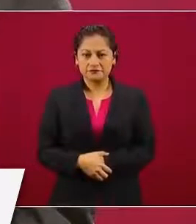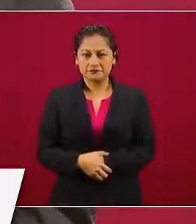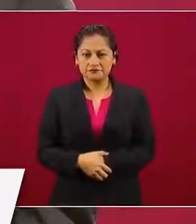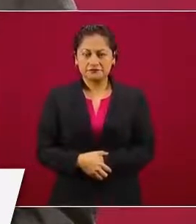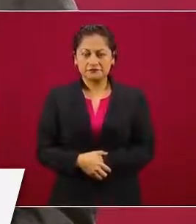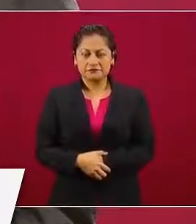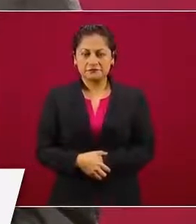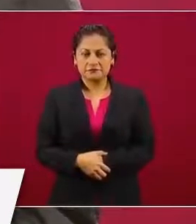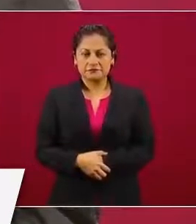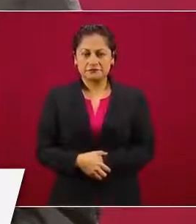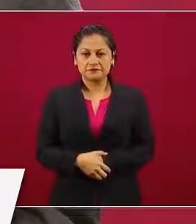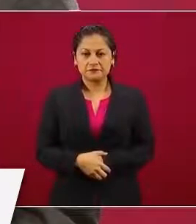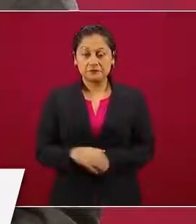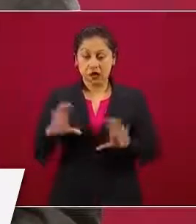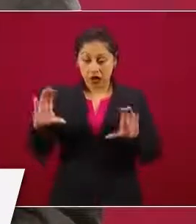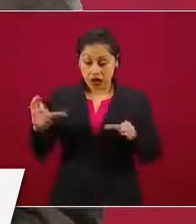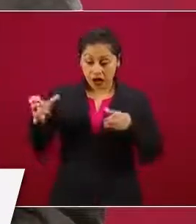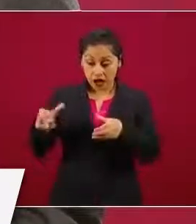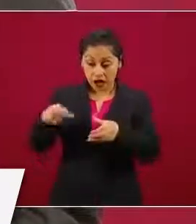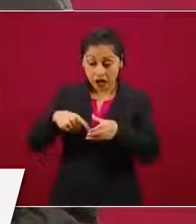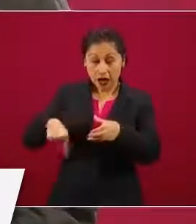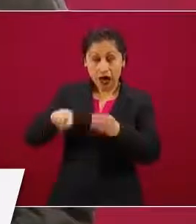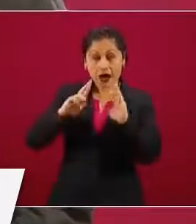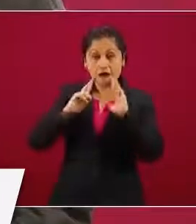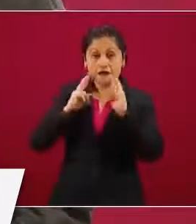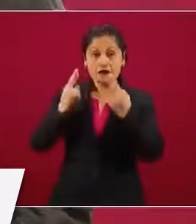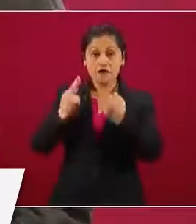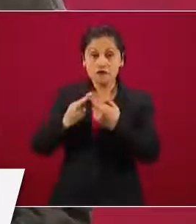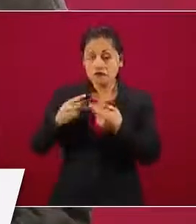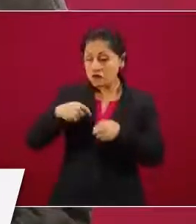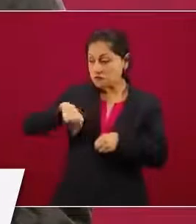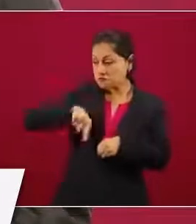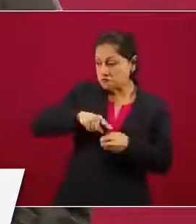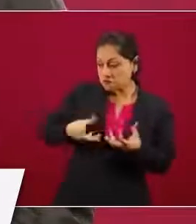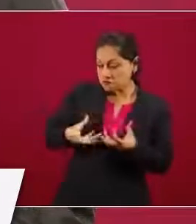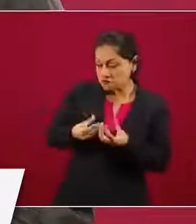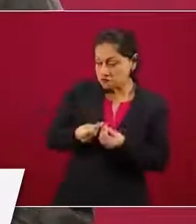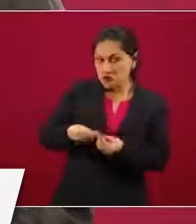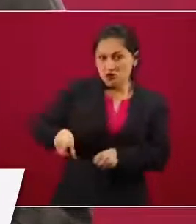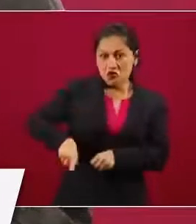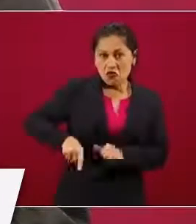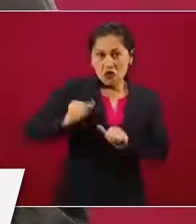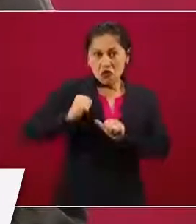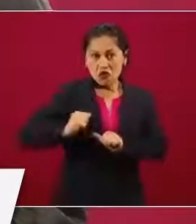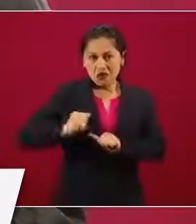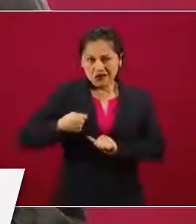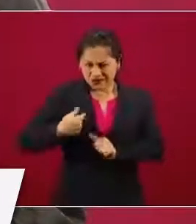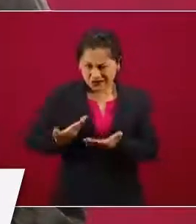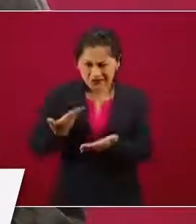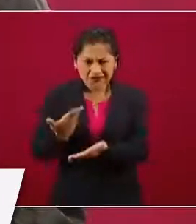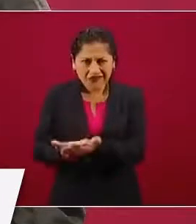ni en las reuniones al interior del gobierno, ni en público.